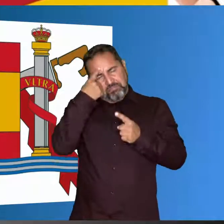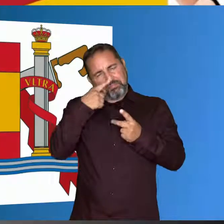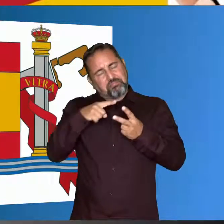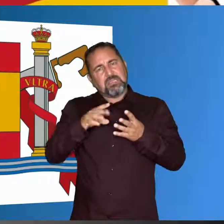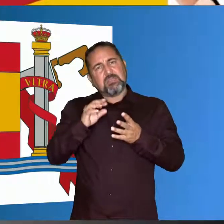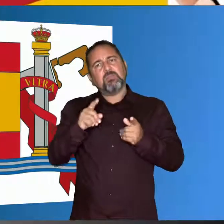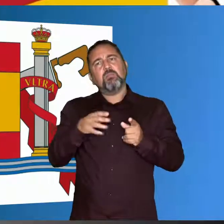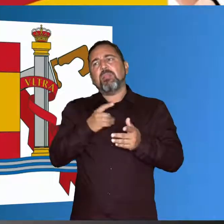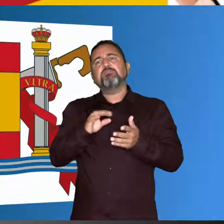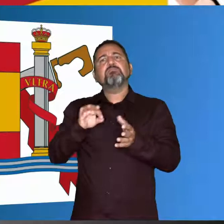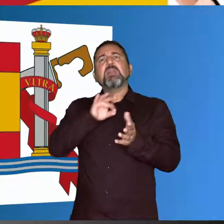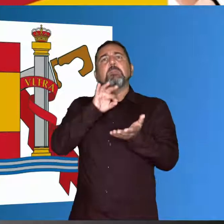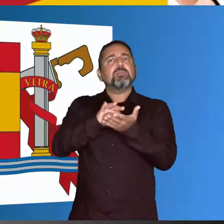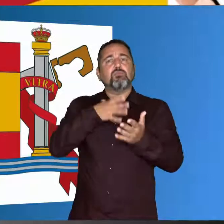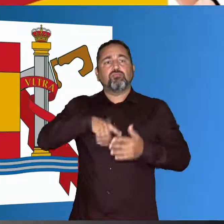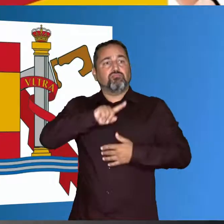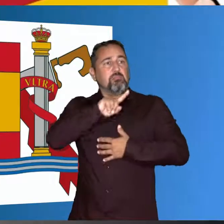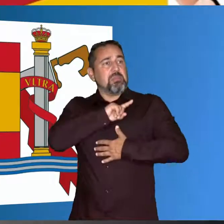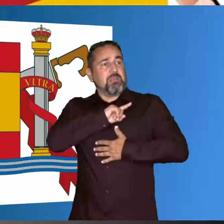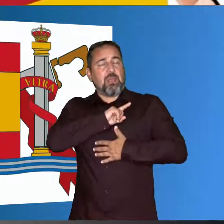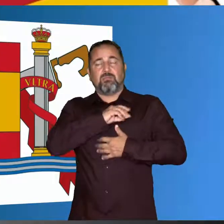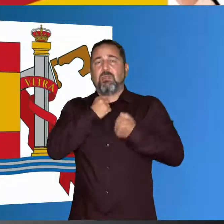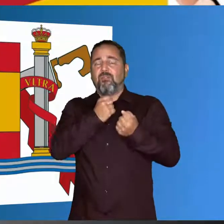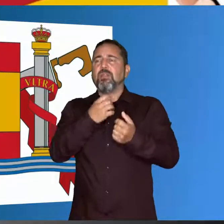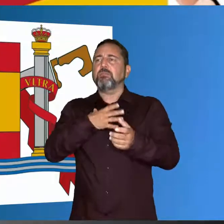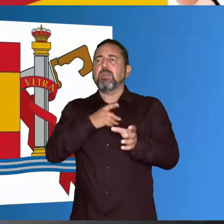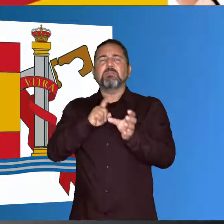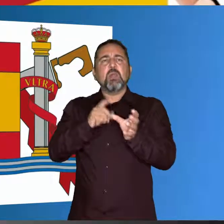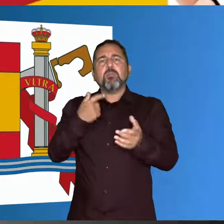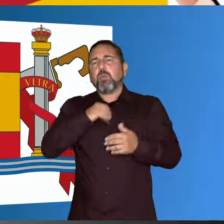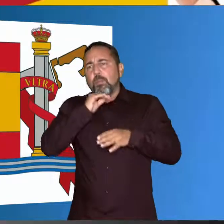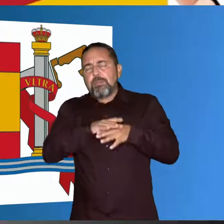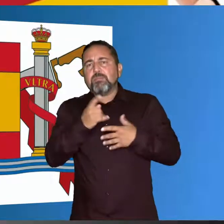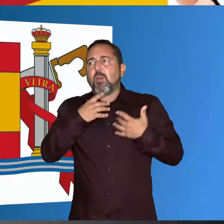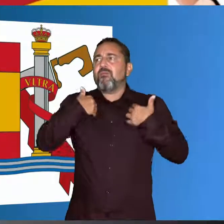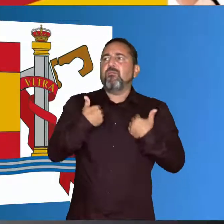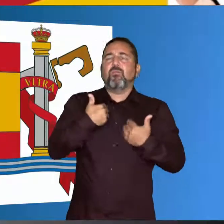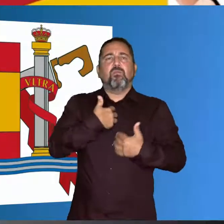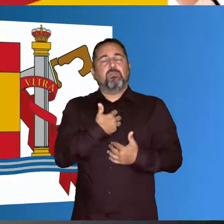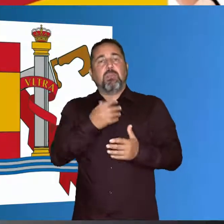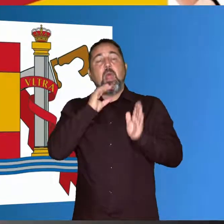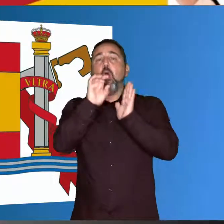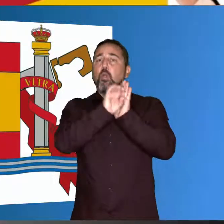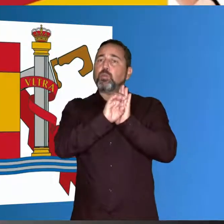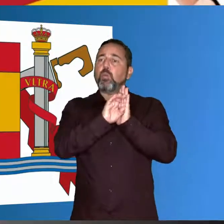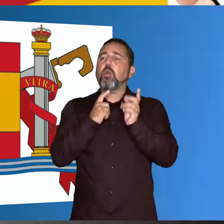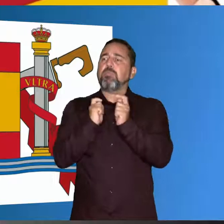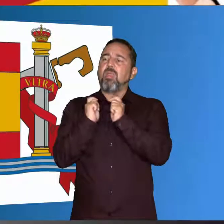conocimientos en las diferentes misiones que llevan a cabo nuestras Fuerzas Armadas, en el cumplimiento de la función que la